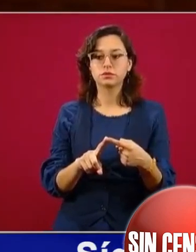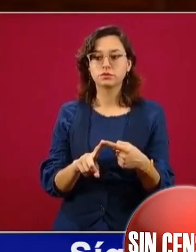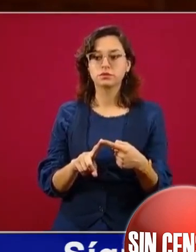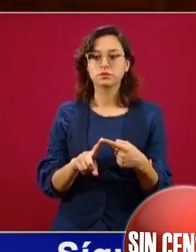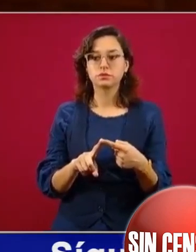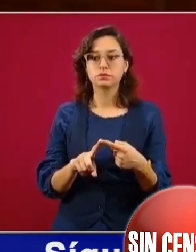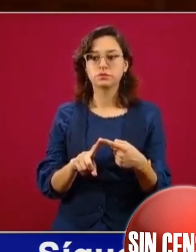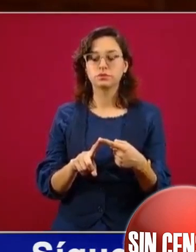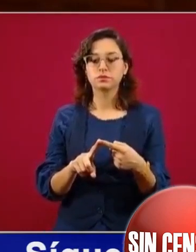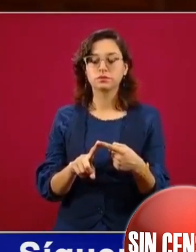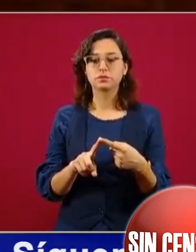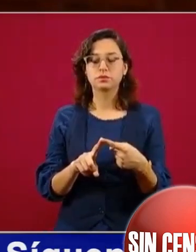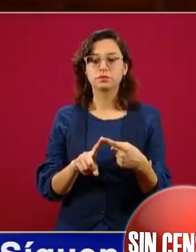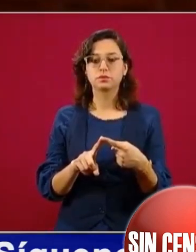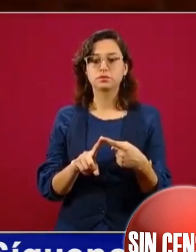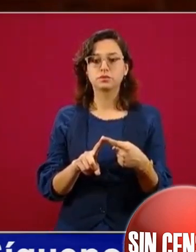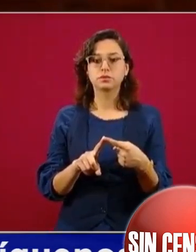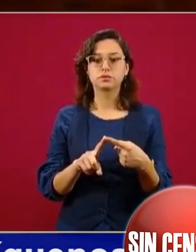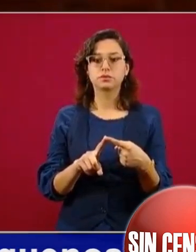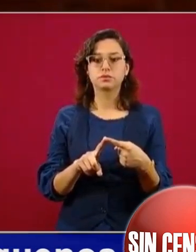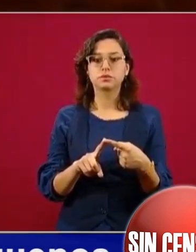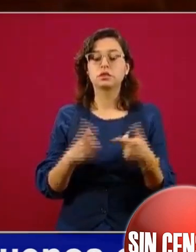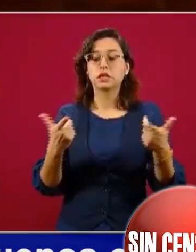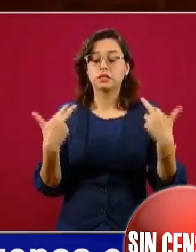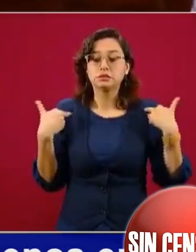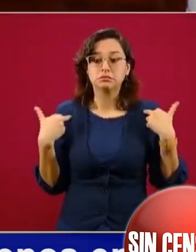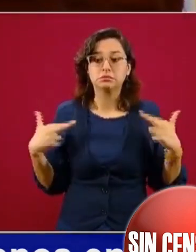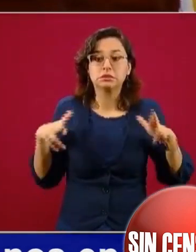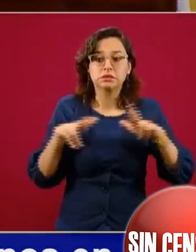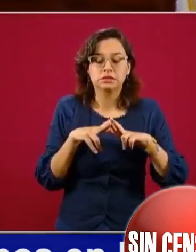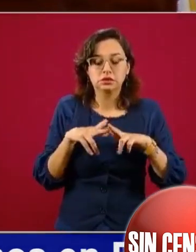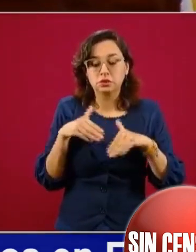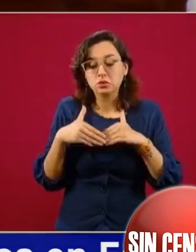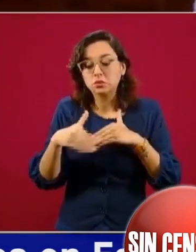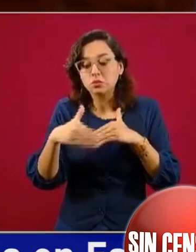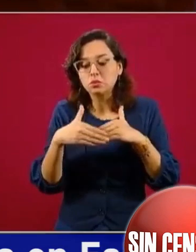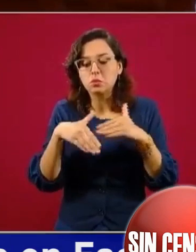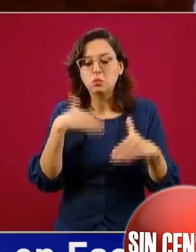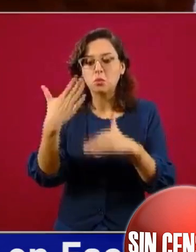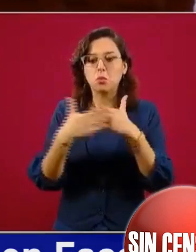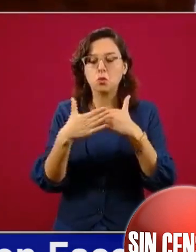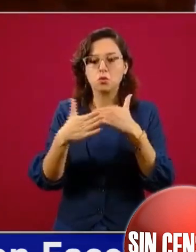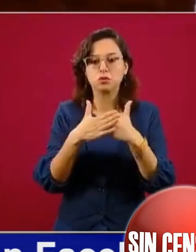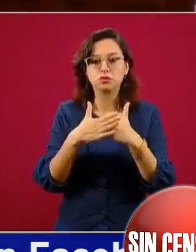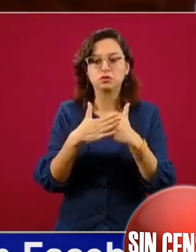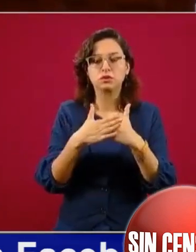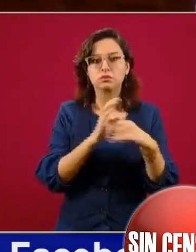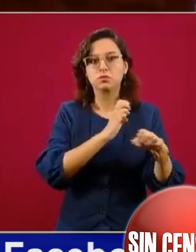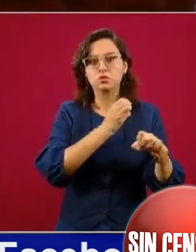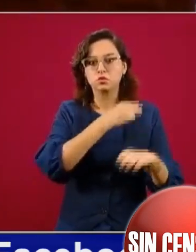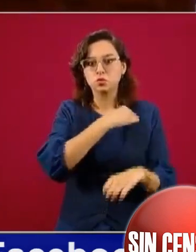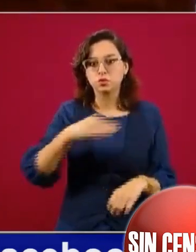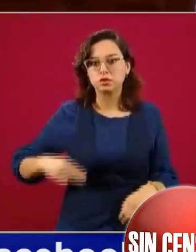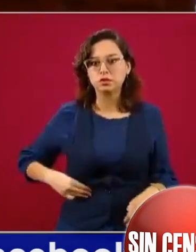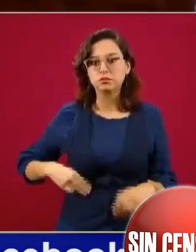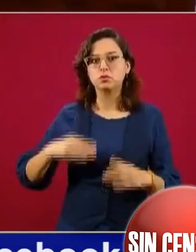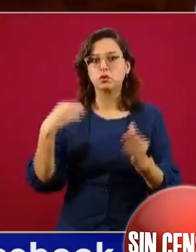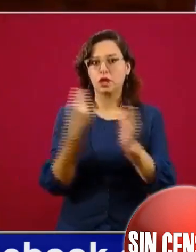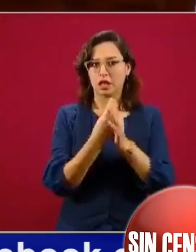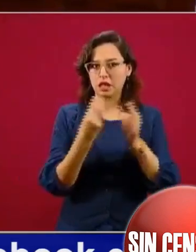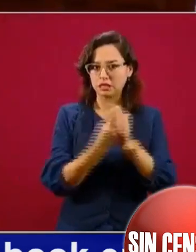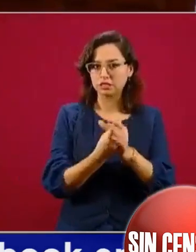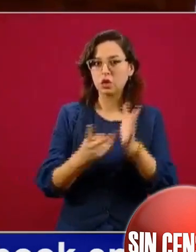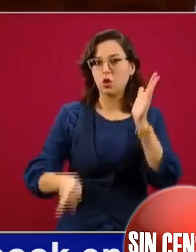docentes, obviamente para esta cuestión de la reactivación de las clases en algunos municipios? Obviamente